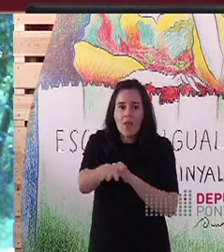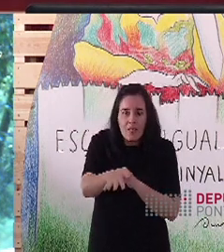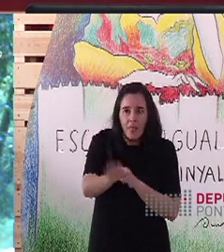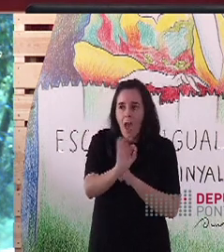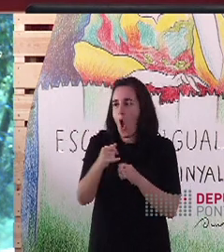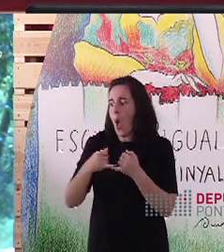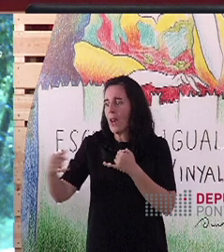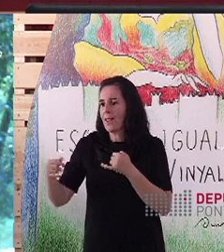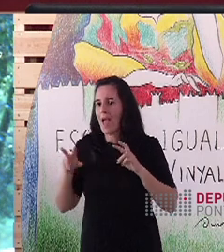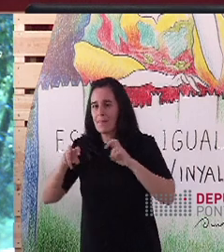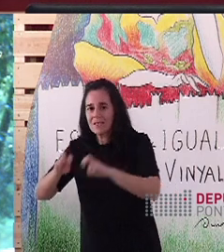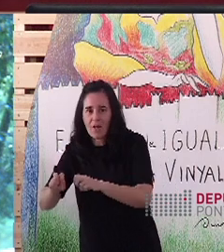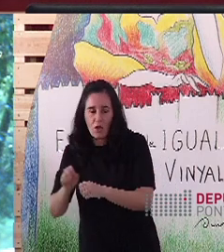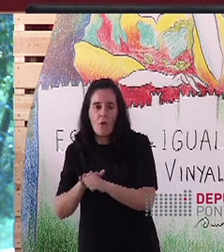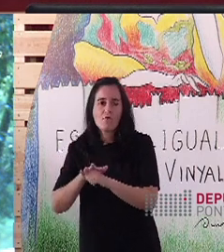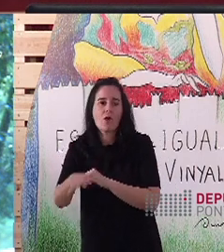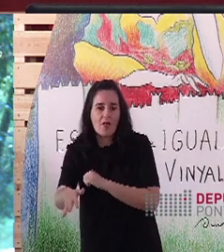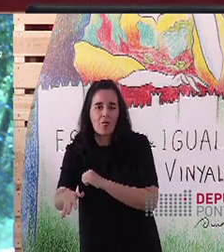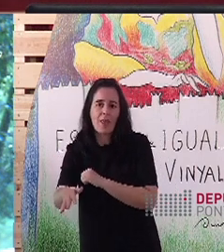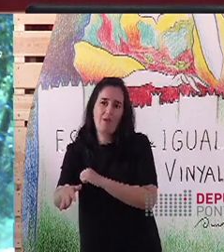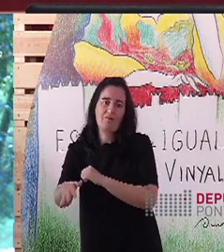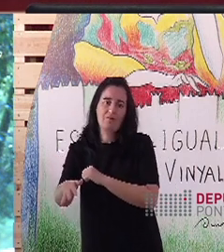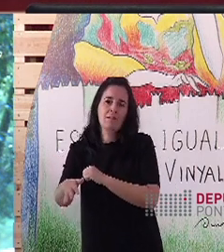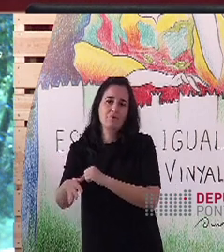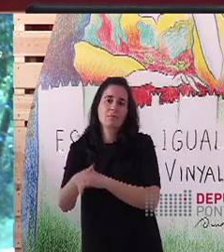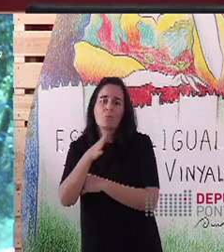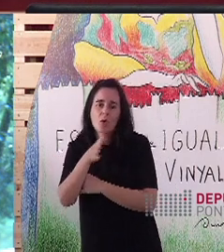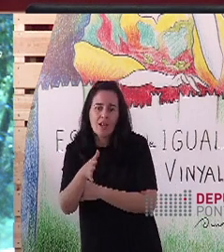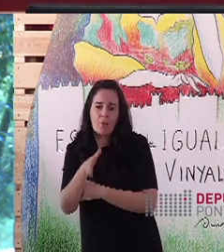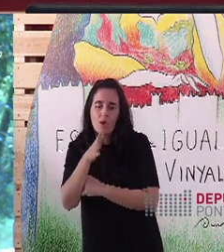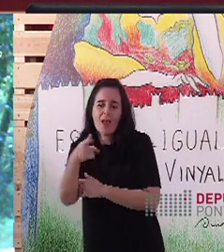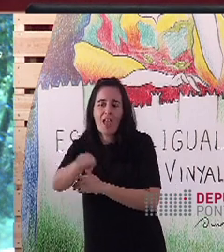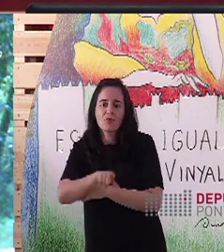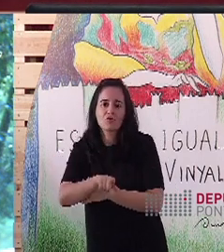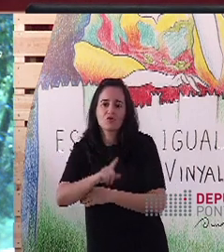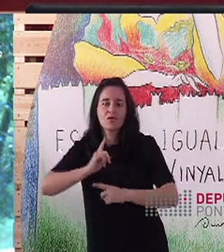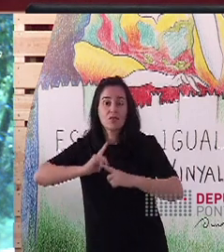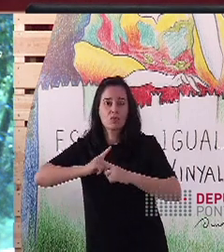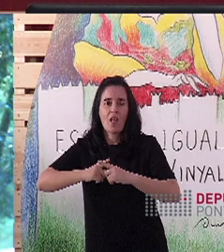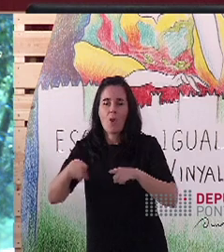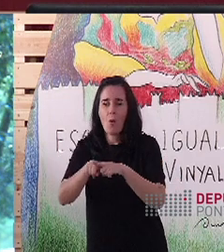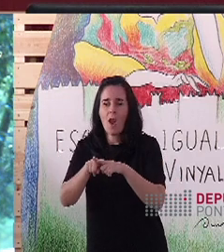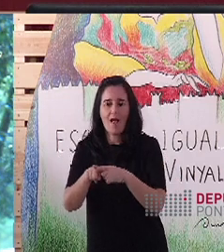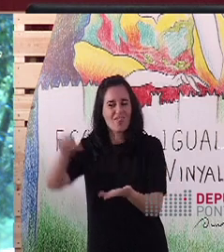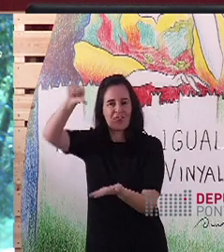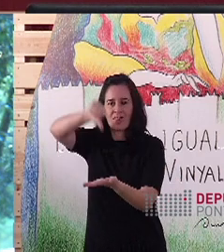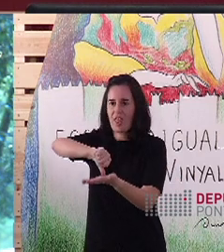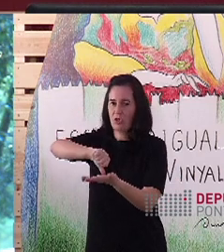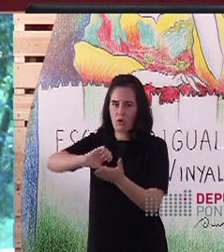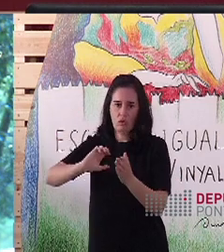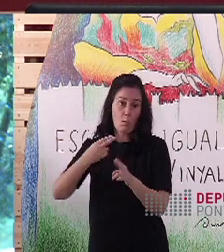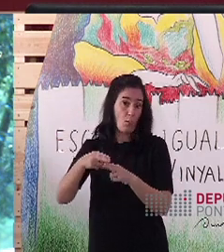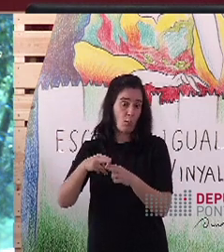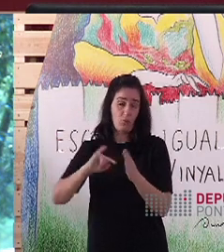investigación, el hecho de que hayan colocado la sexualidad en el eje de su proyecto teórico y de su proyecto político, es